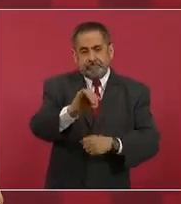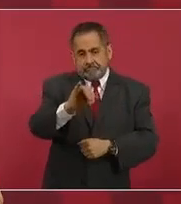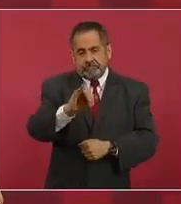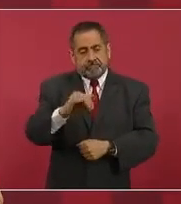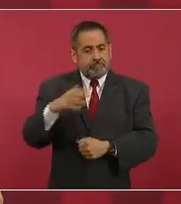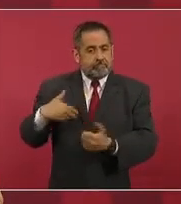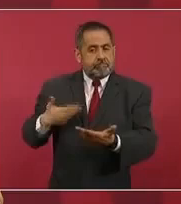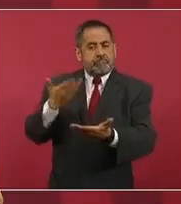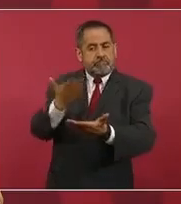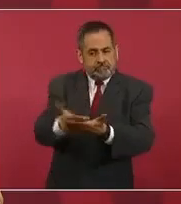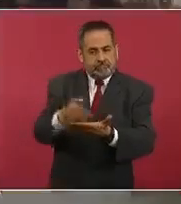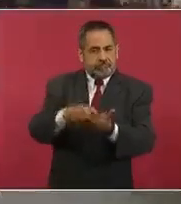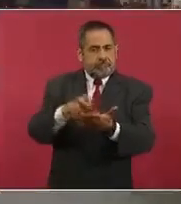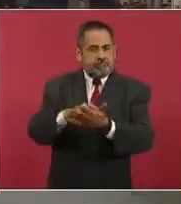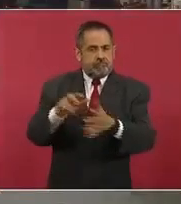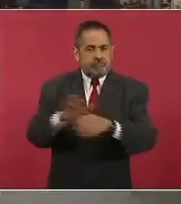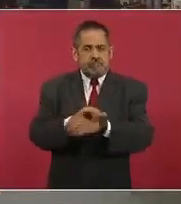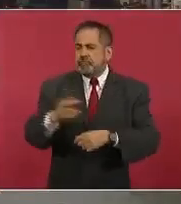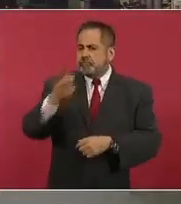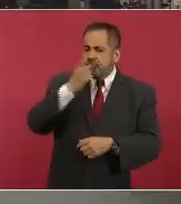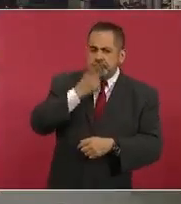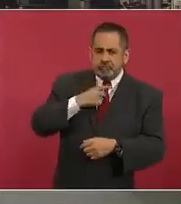el 10 de abril,